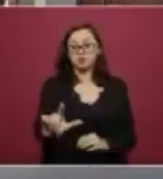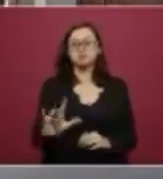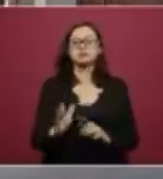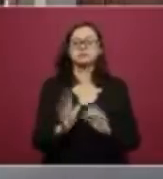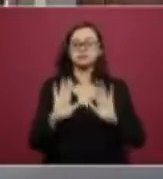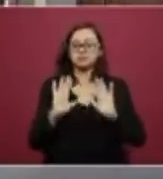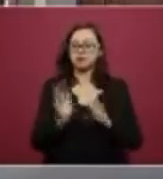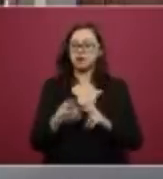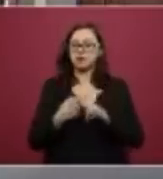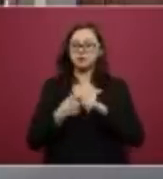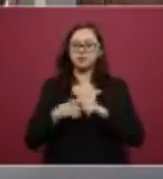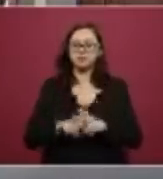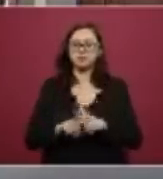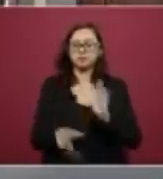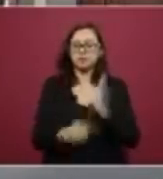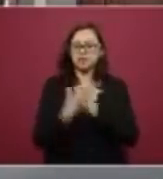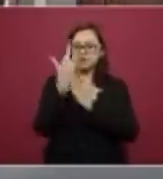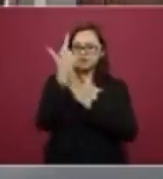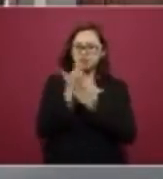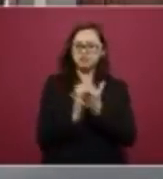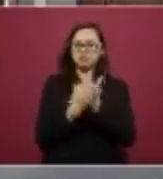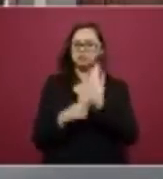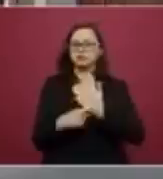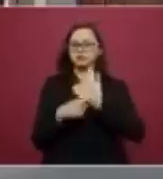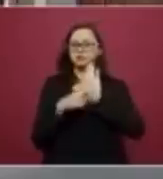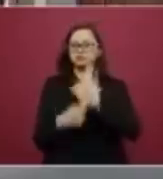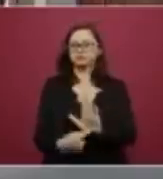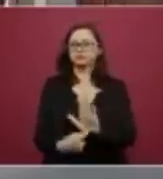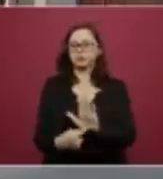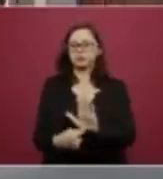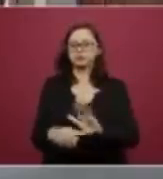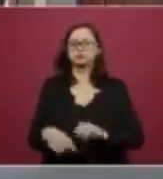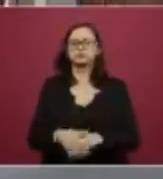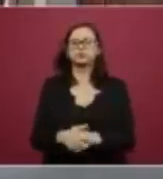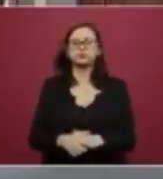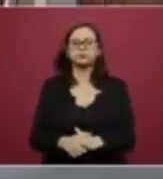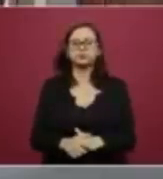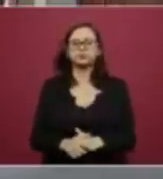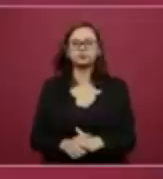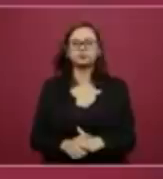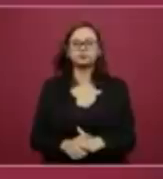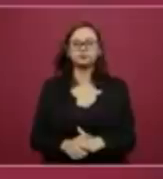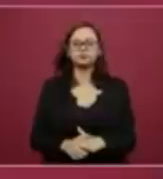presenta la lista de las